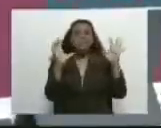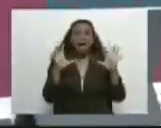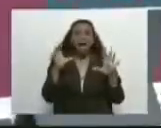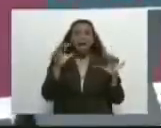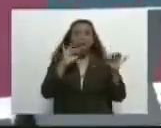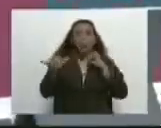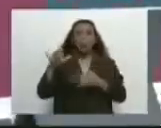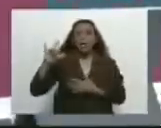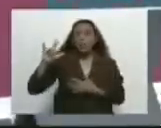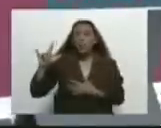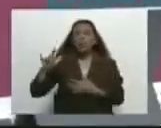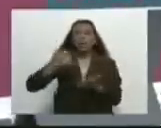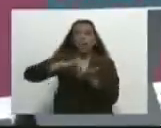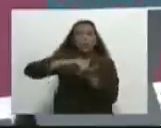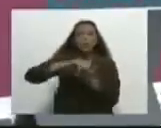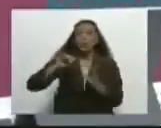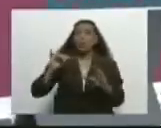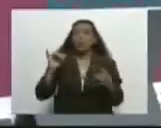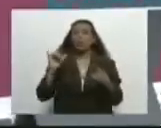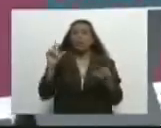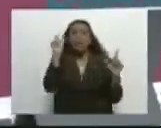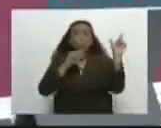por redes sociales, la canalla